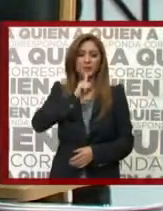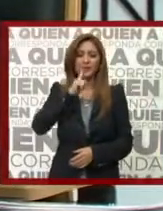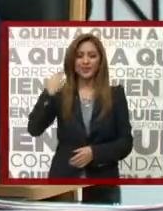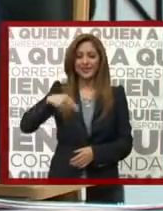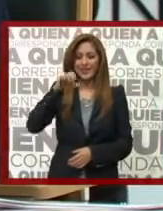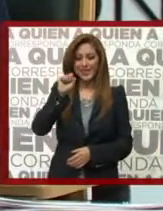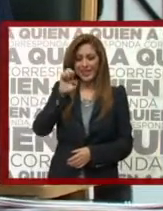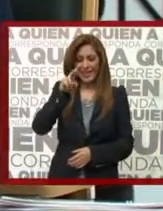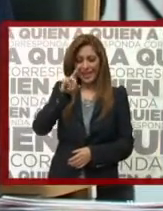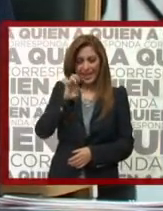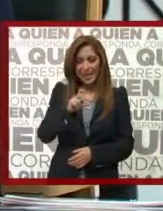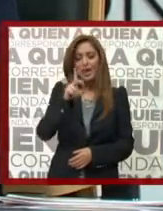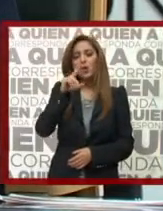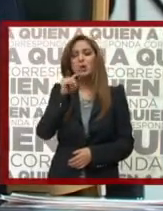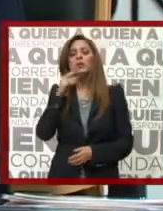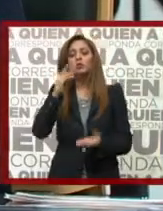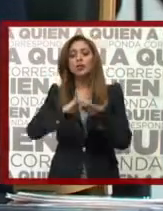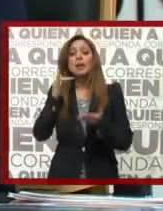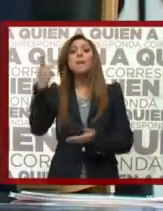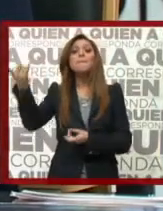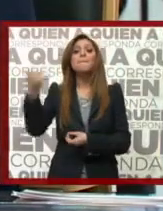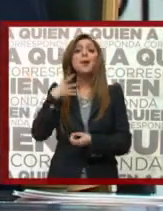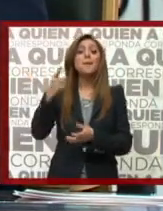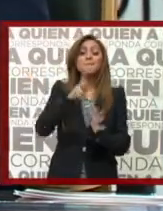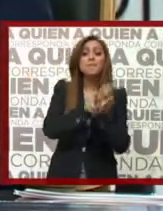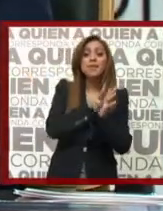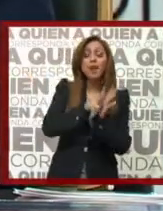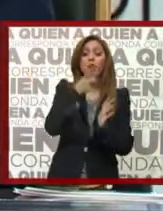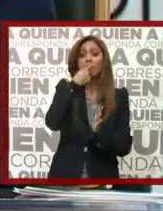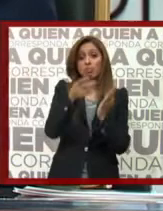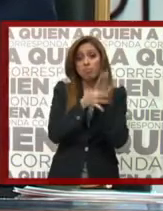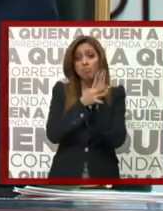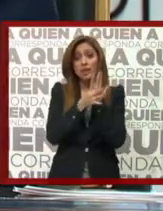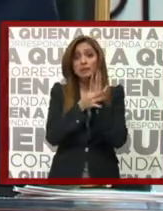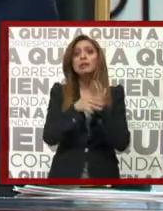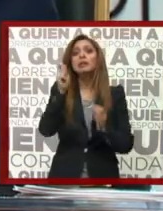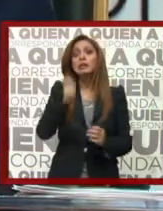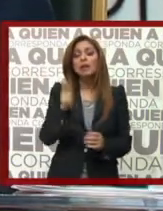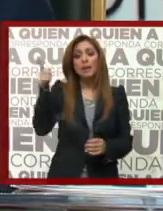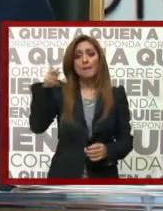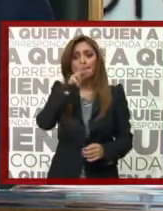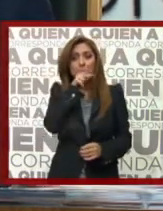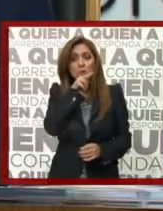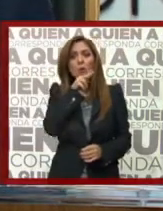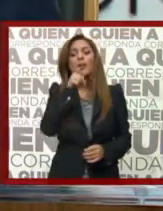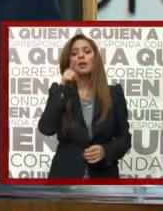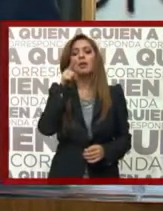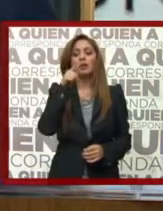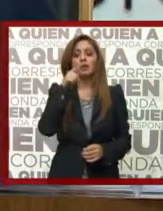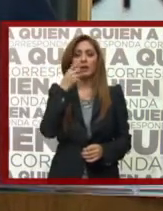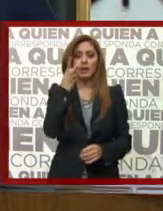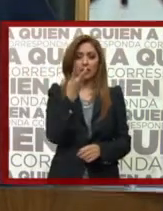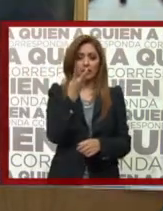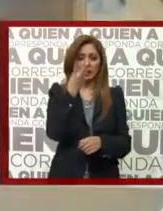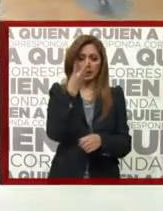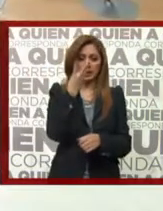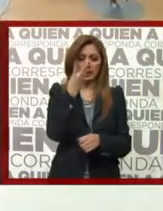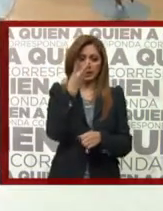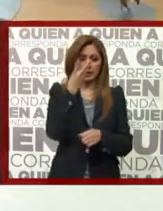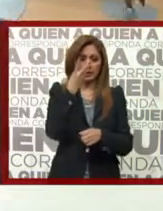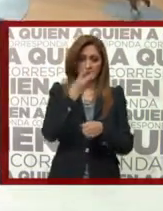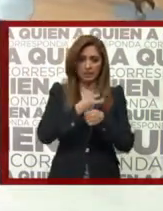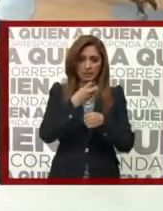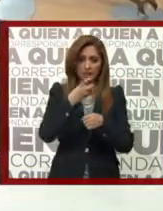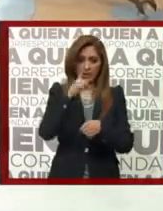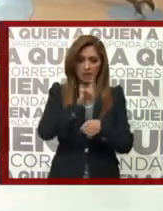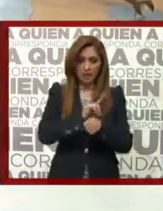un video. Primero nos dice que ya es preocupante. Es el tercer día de la quinta